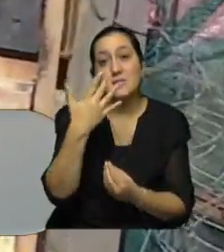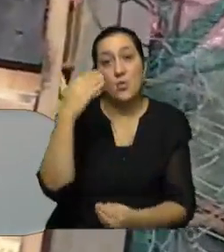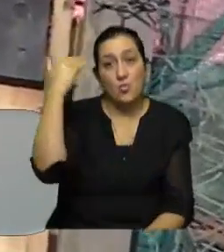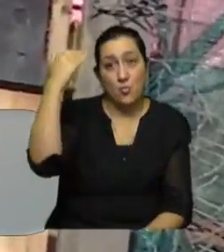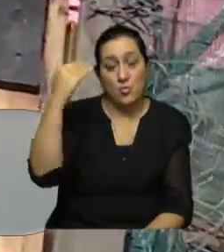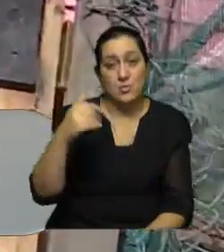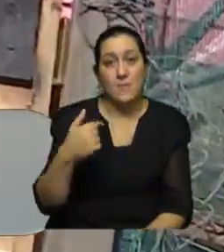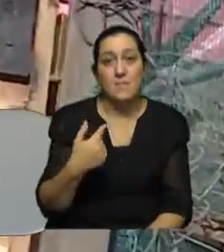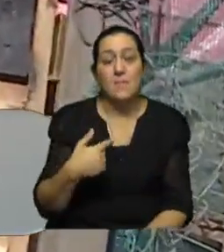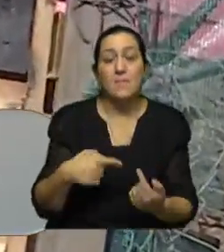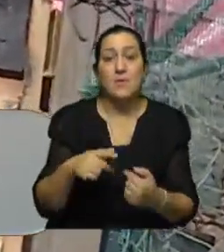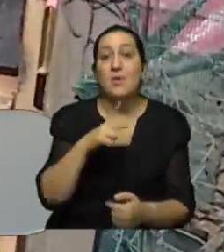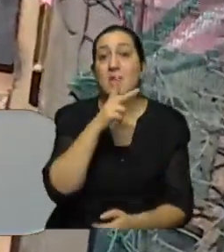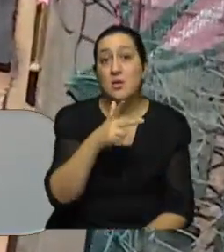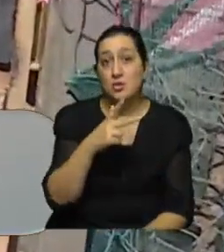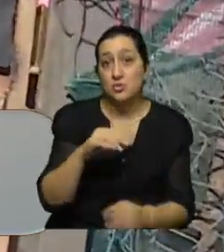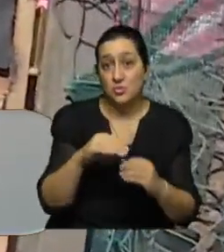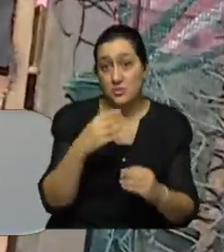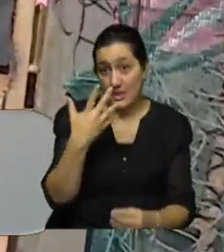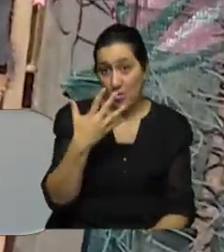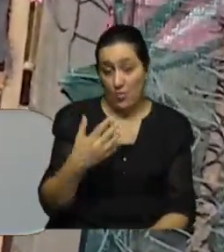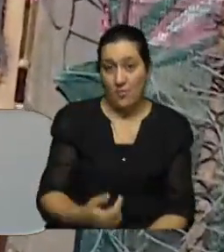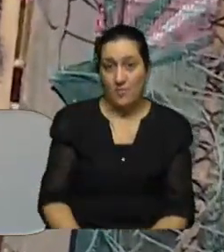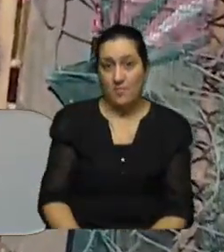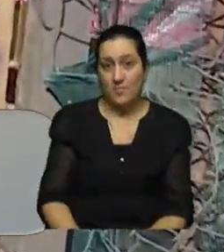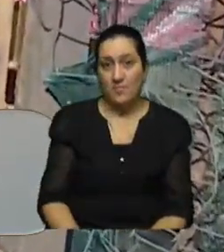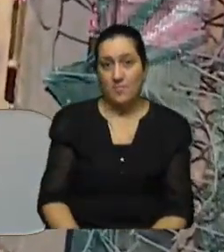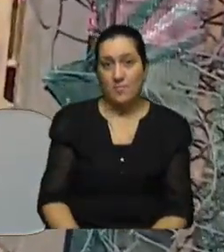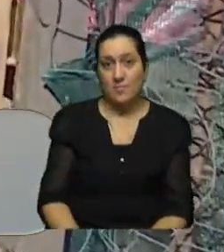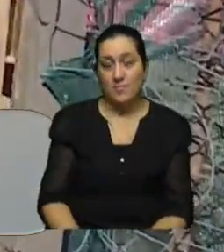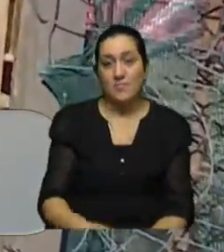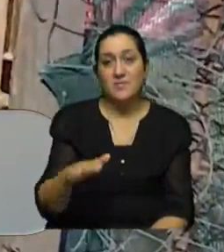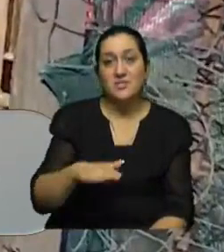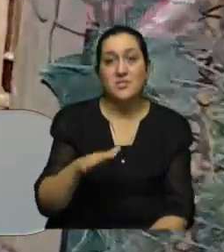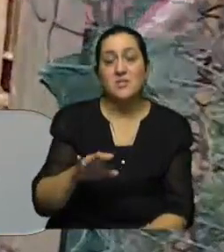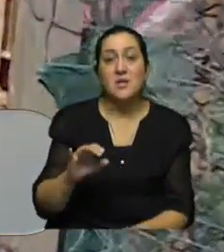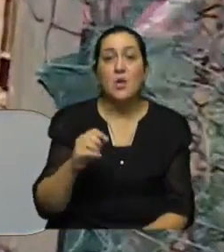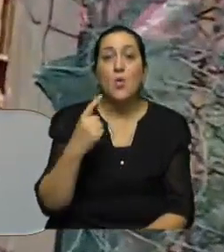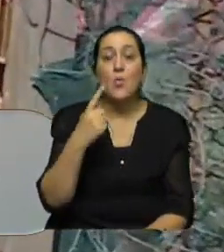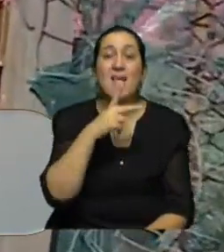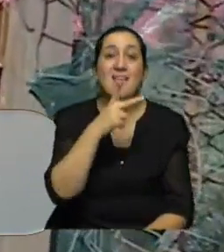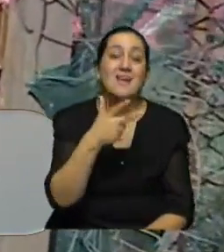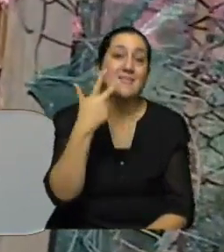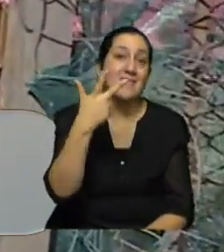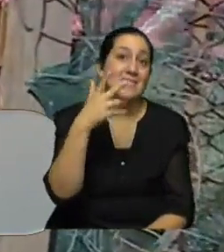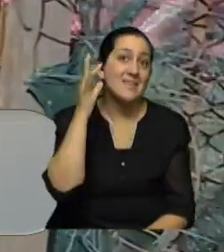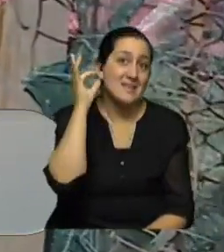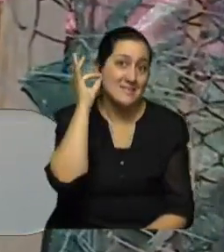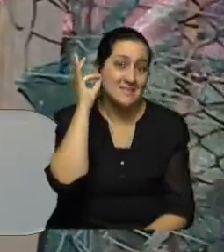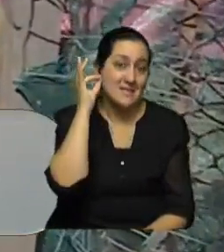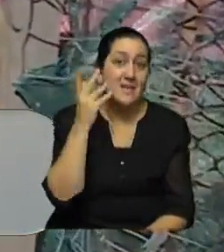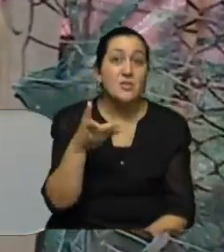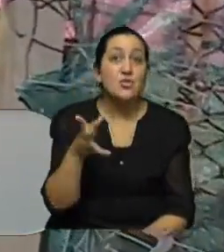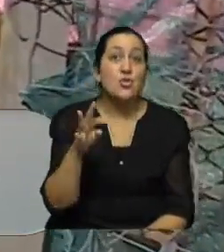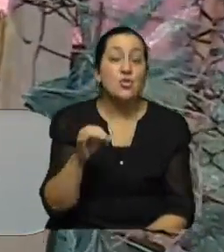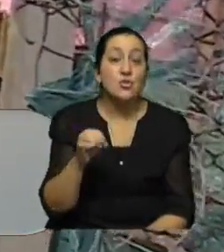tengo hijos, tengo 5. Pero sí, chiquitita, tengo una de 3 y sí o sí todos los